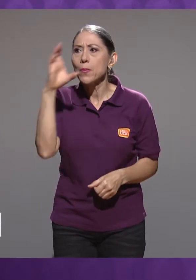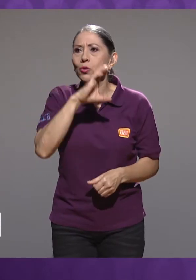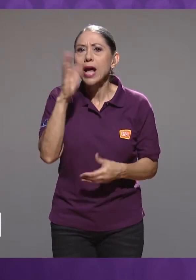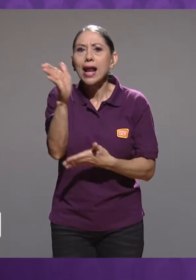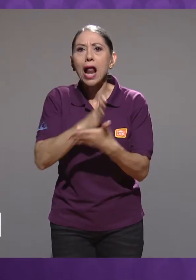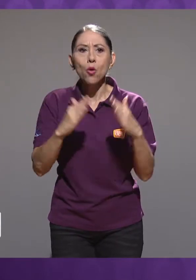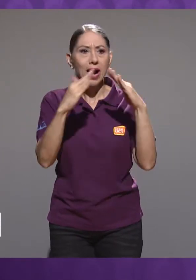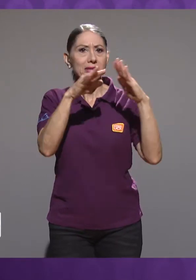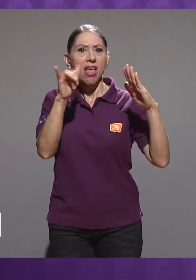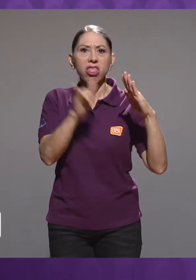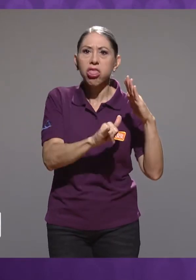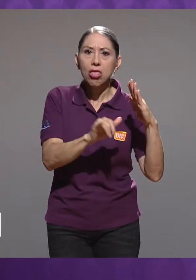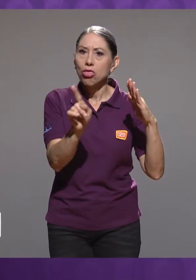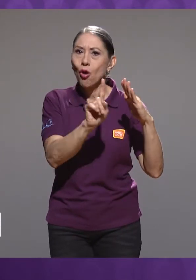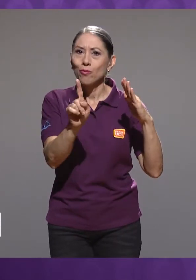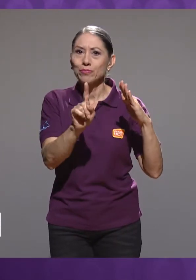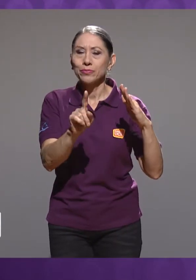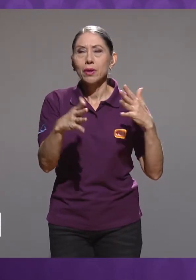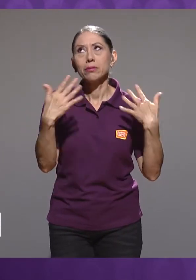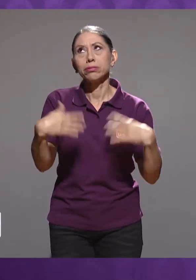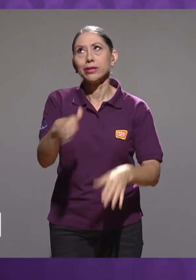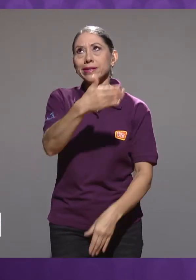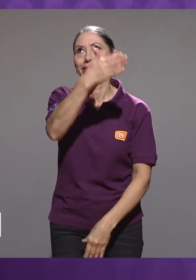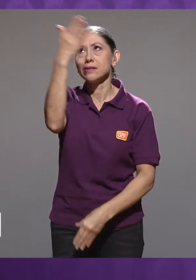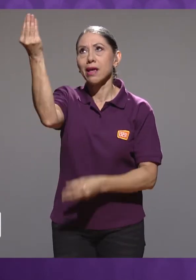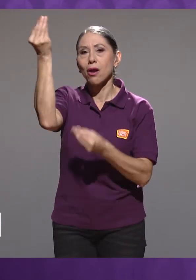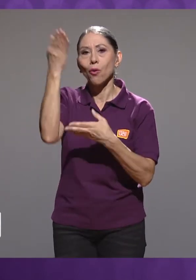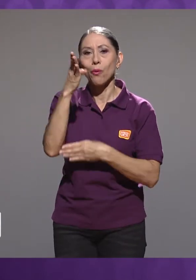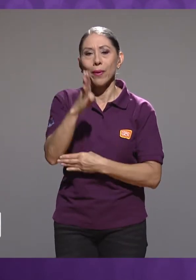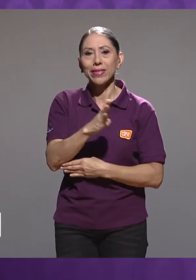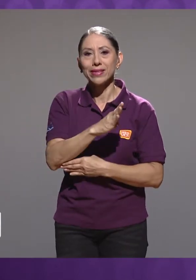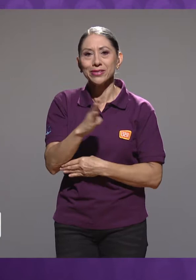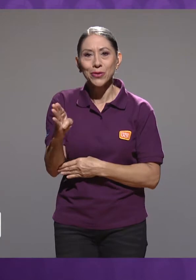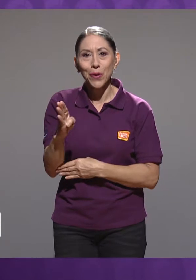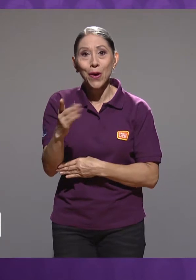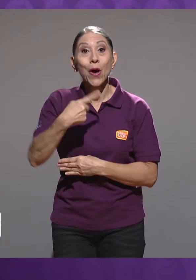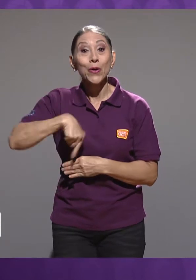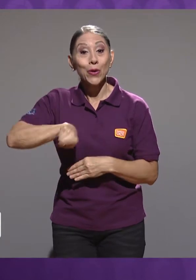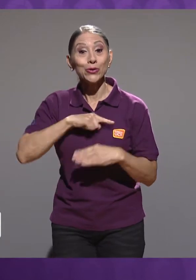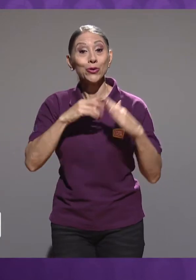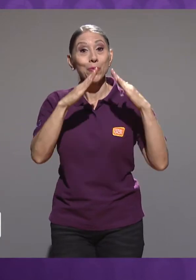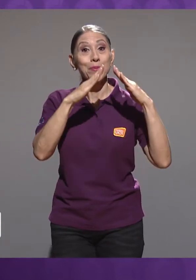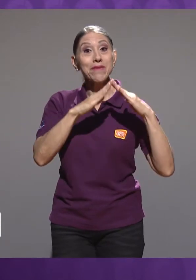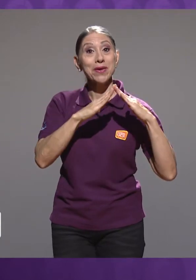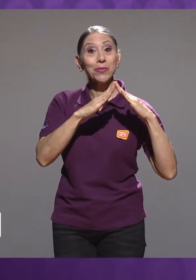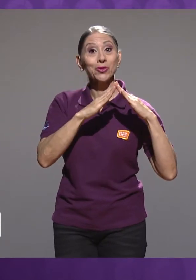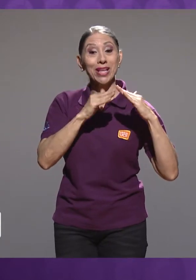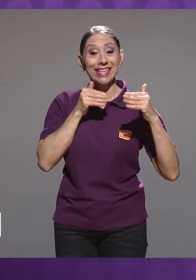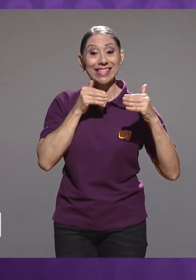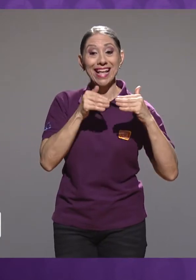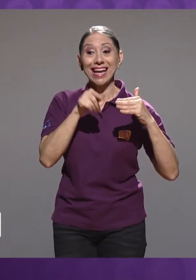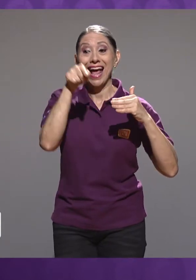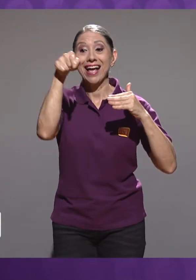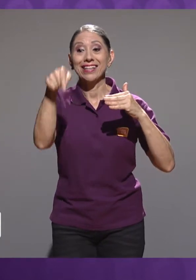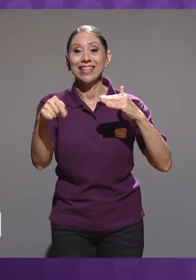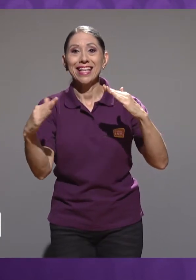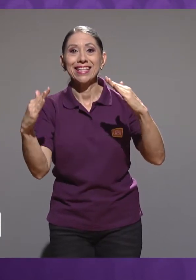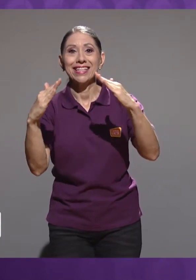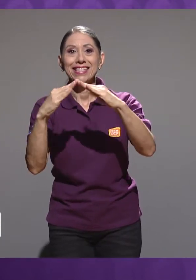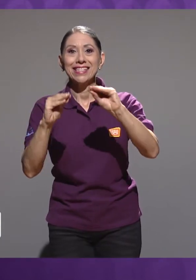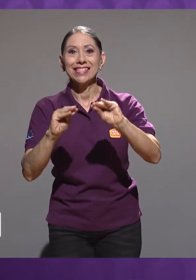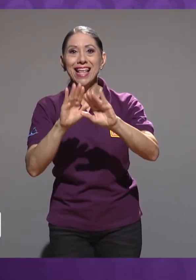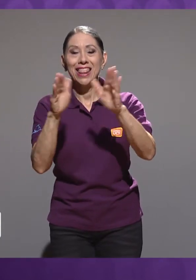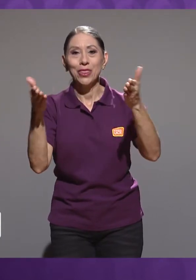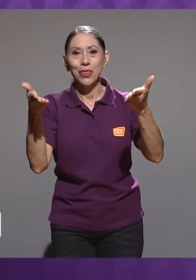quedarme en la casa. Por bendición del cielo, vivimos cerca de este centro.